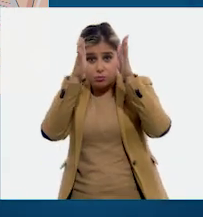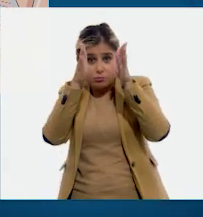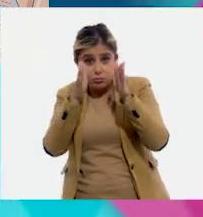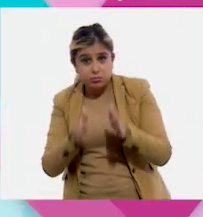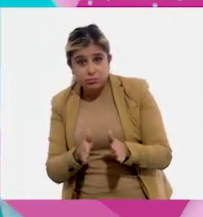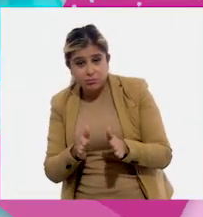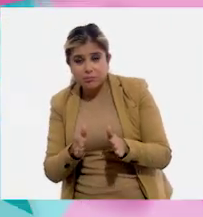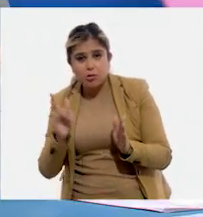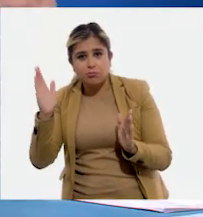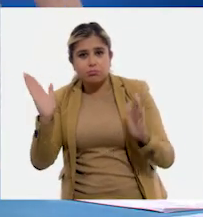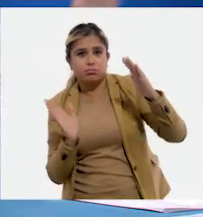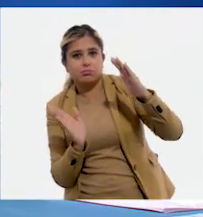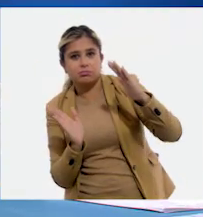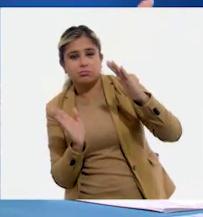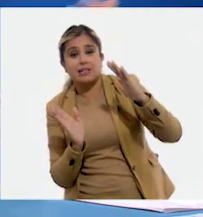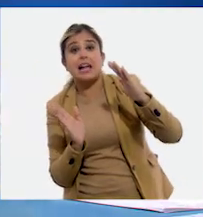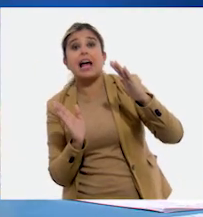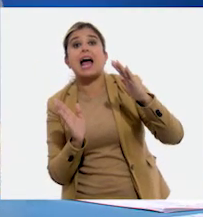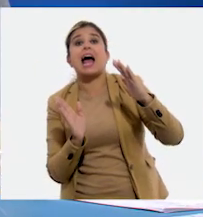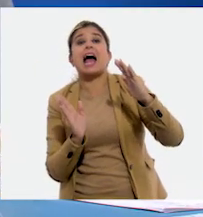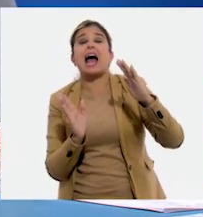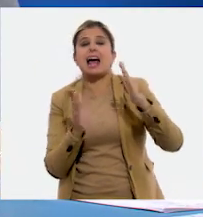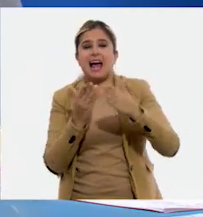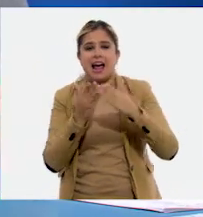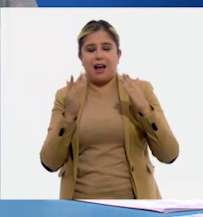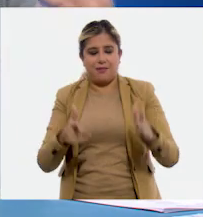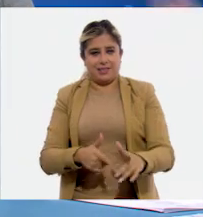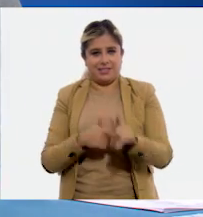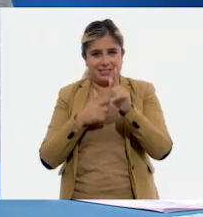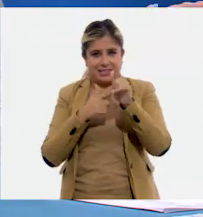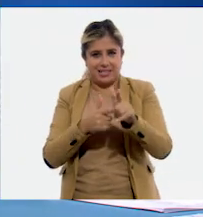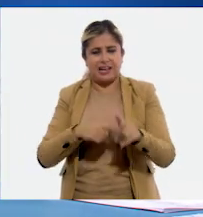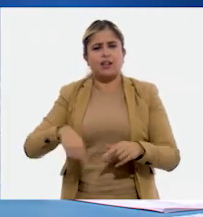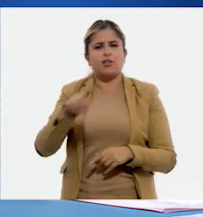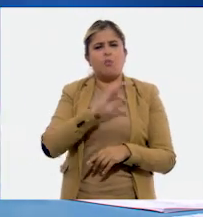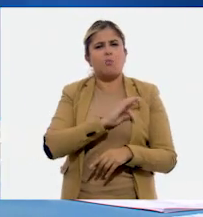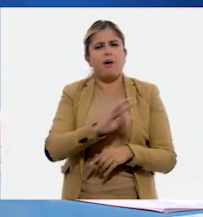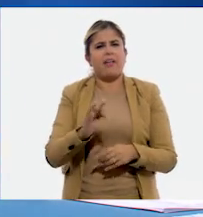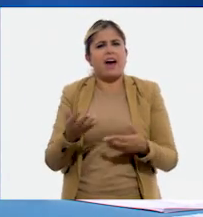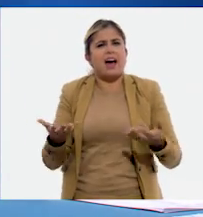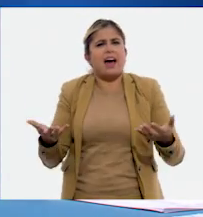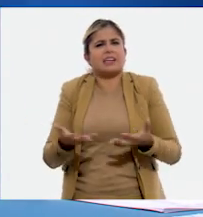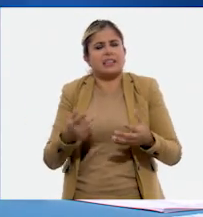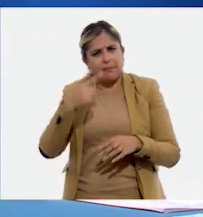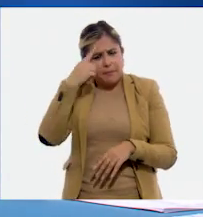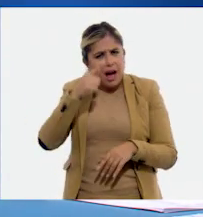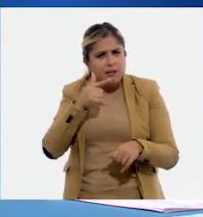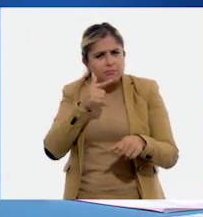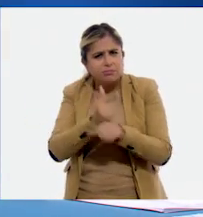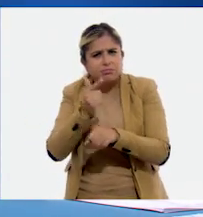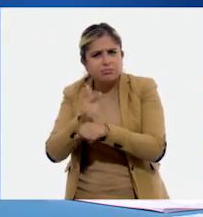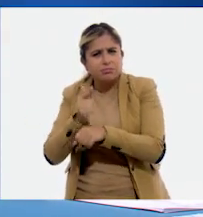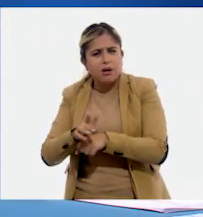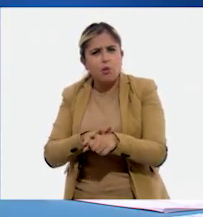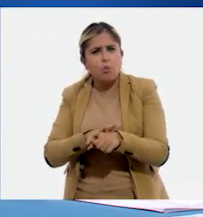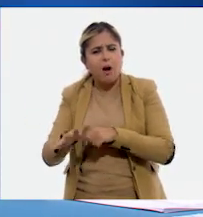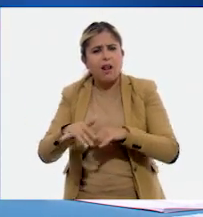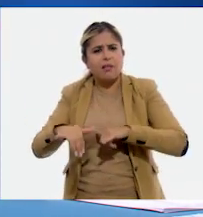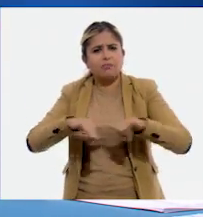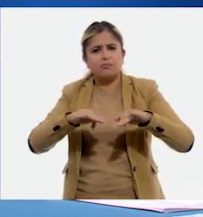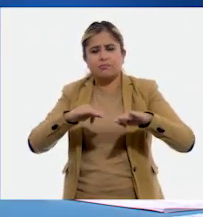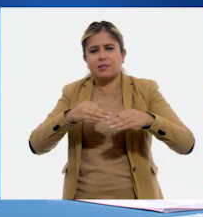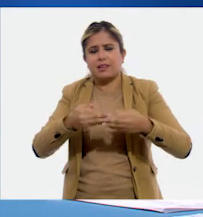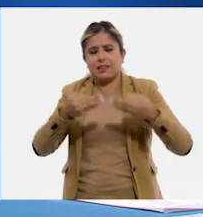perpendiculares. Ahora sí, continuemos. ¿Qué podemos hacer para identificar cuál terreno